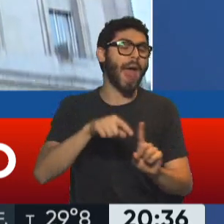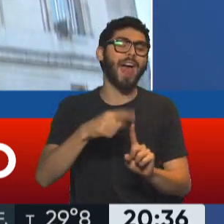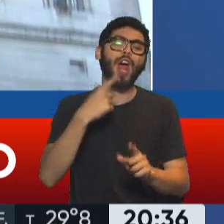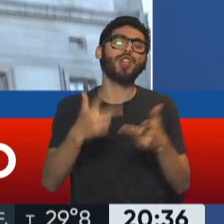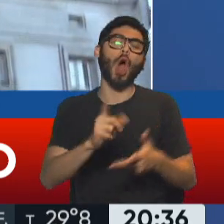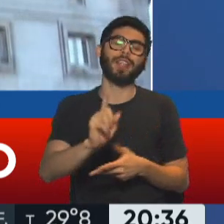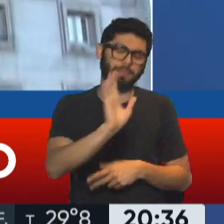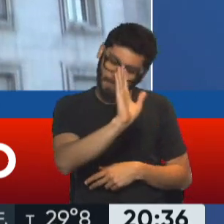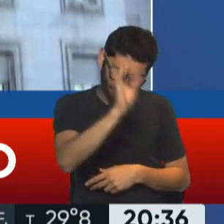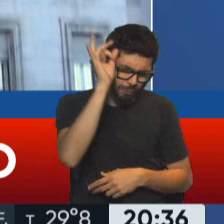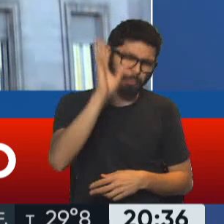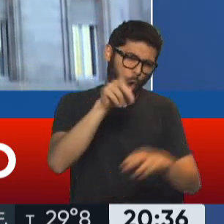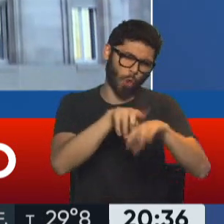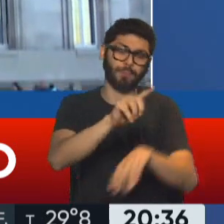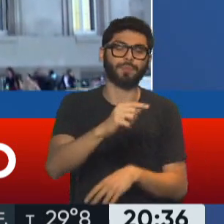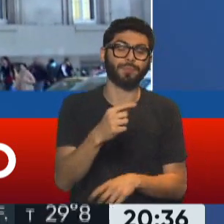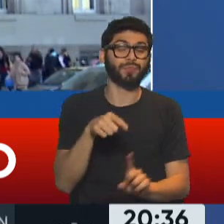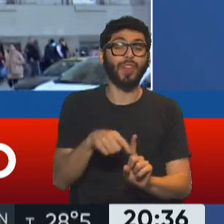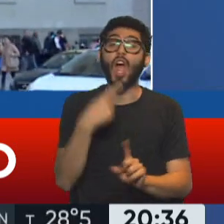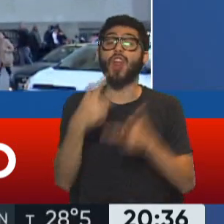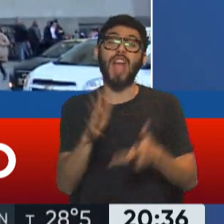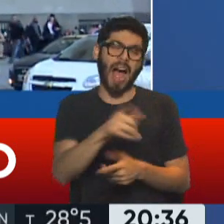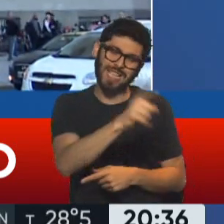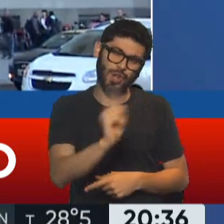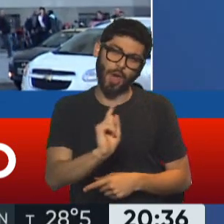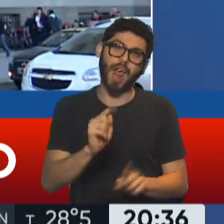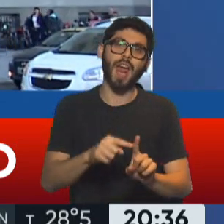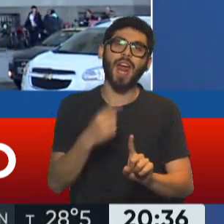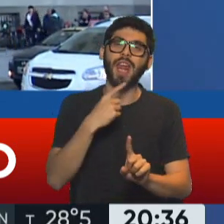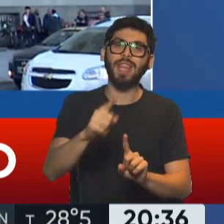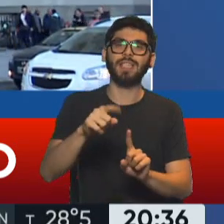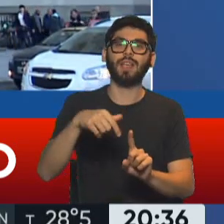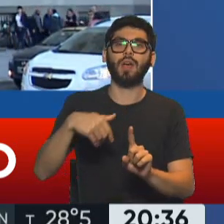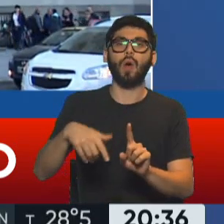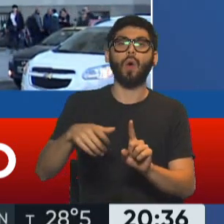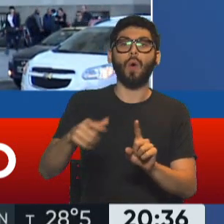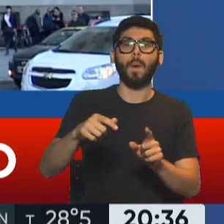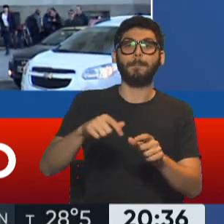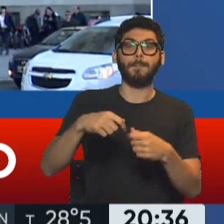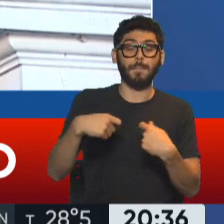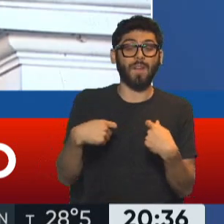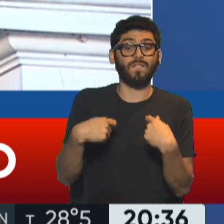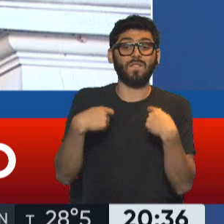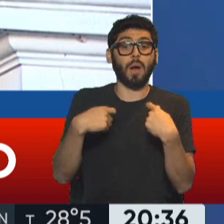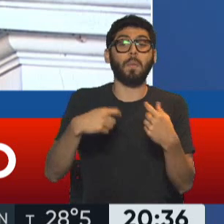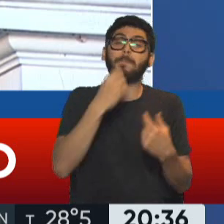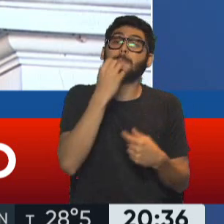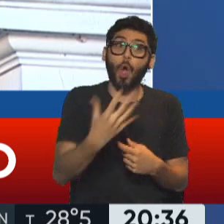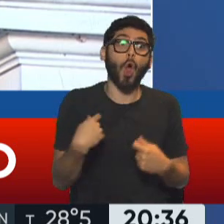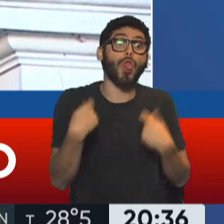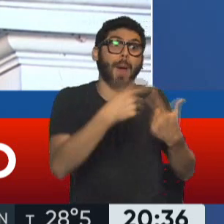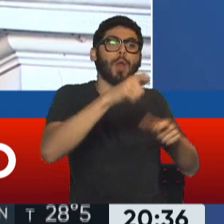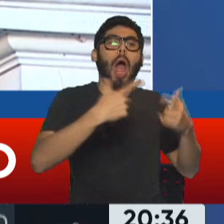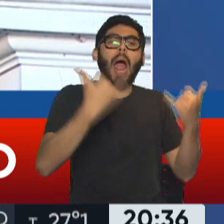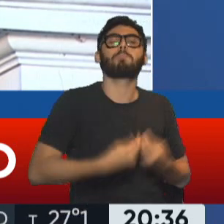cuatro gatos discúlpame, locos. no lo dicen así. Sí. Lo que dicen es, va a derramar. Le vamos a dar a los que tienen mucho, porque cuando a los que tienen mucho se